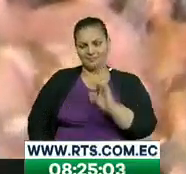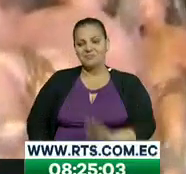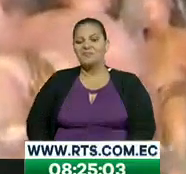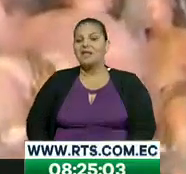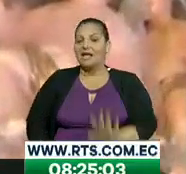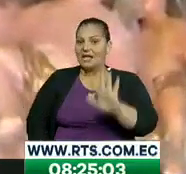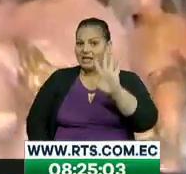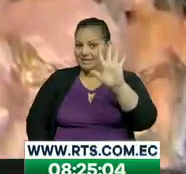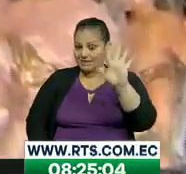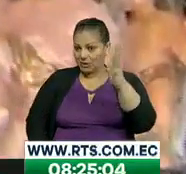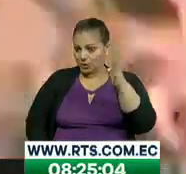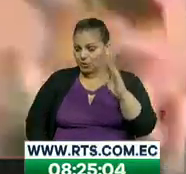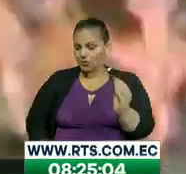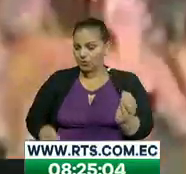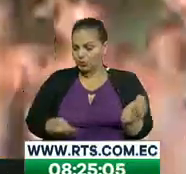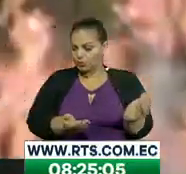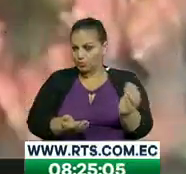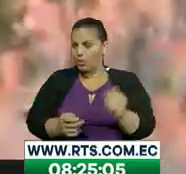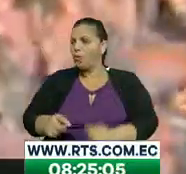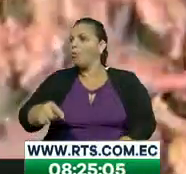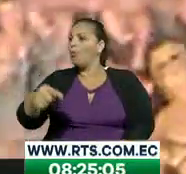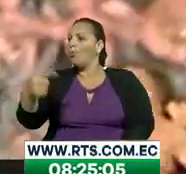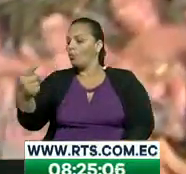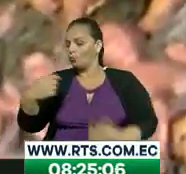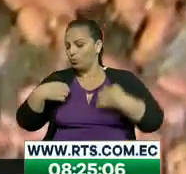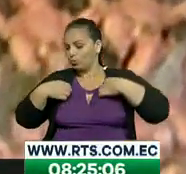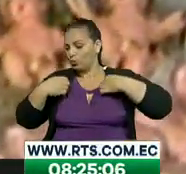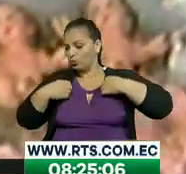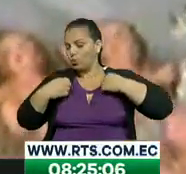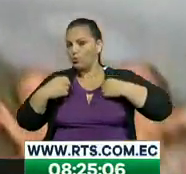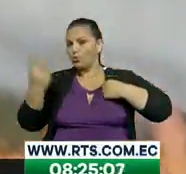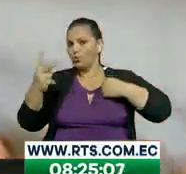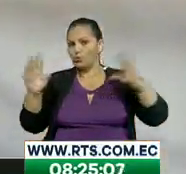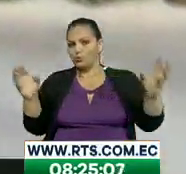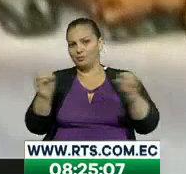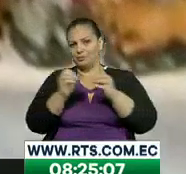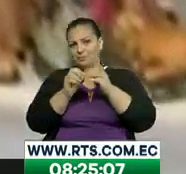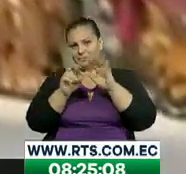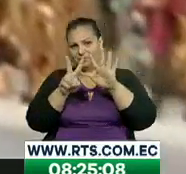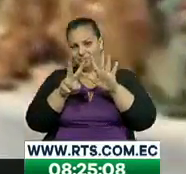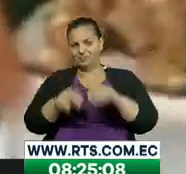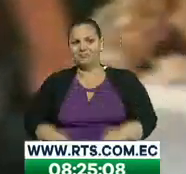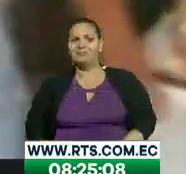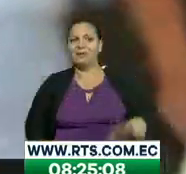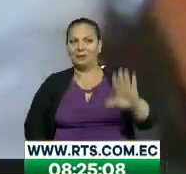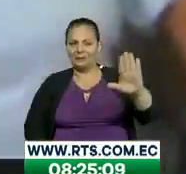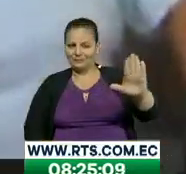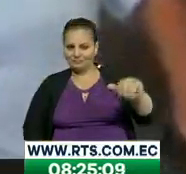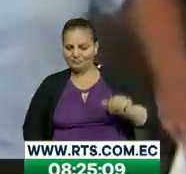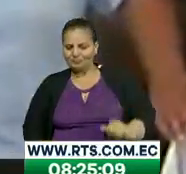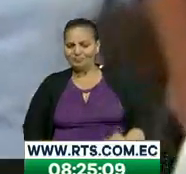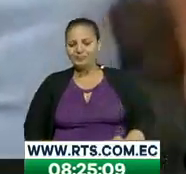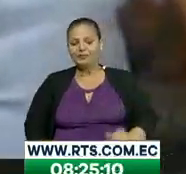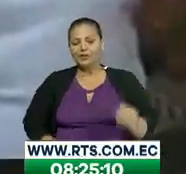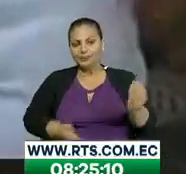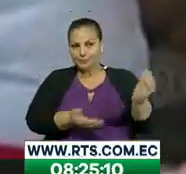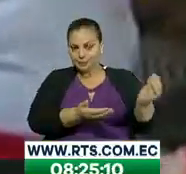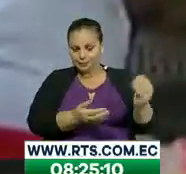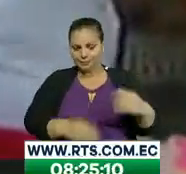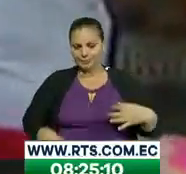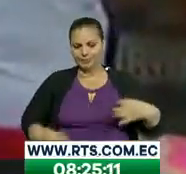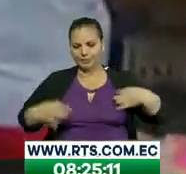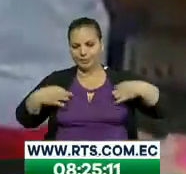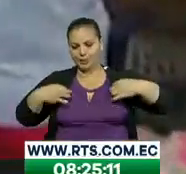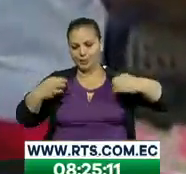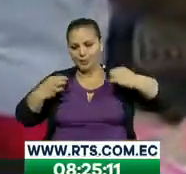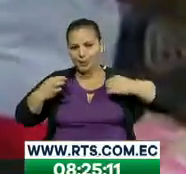una cosa, doñita. Si yo me llevo el niño, el vestidito y me llevo ahí un pesebre,